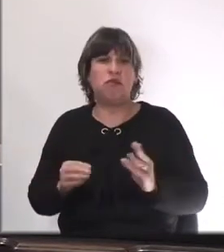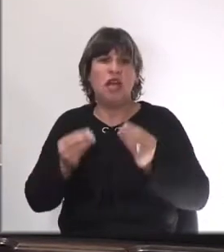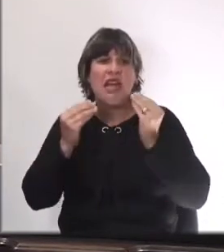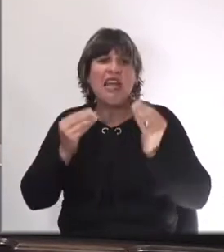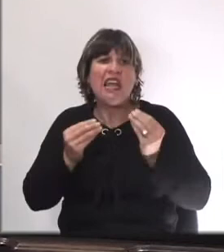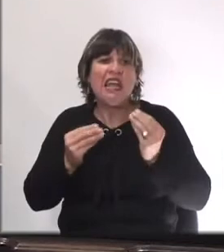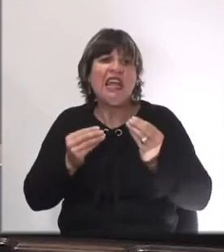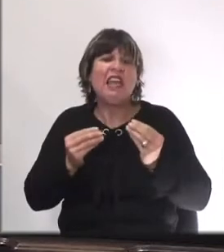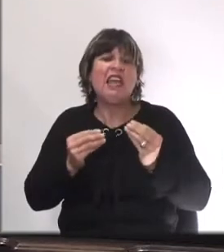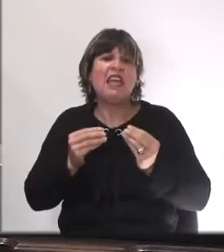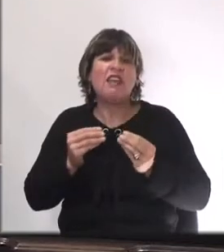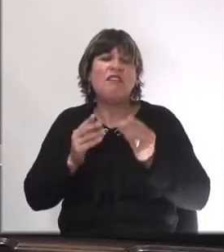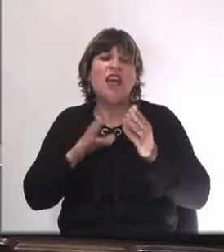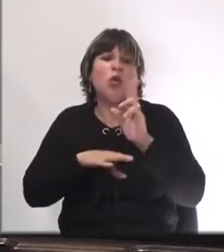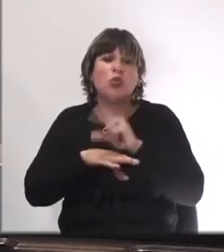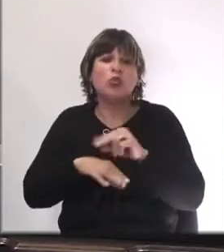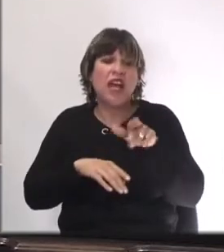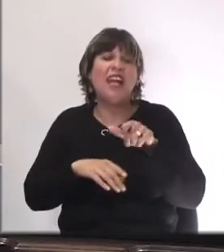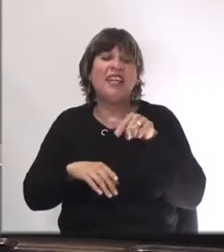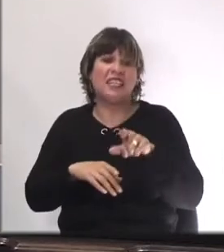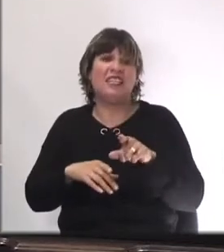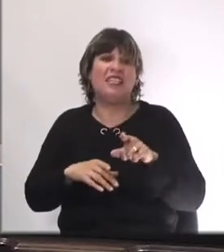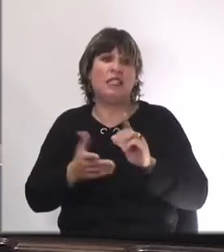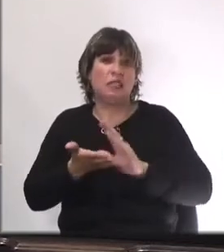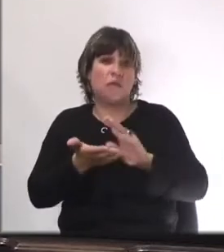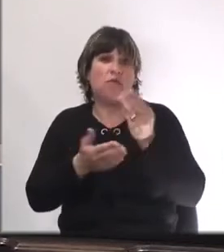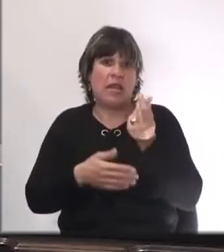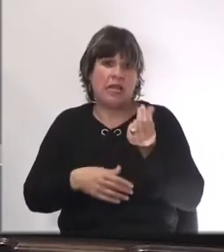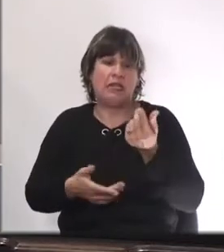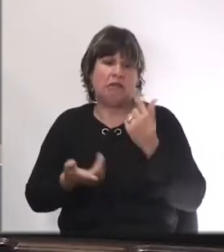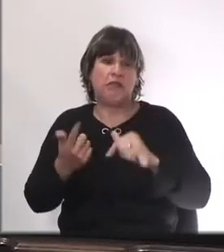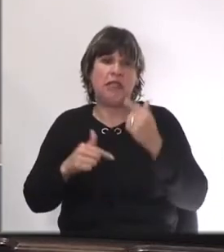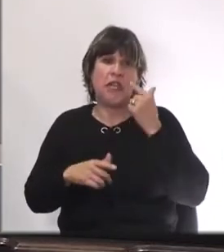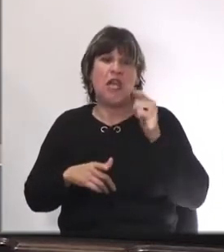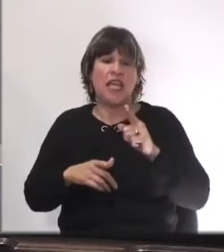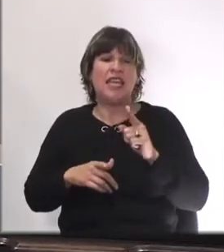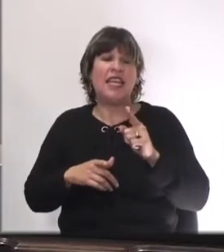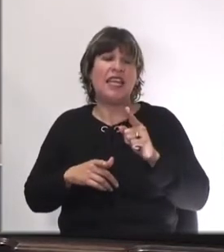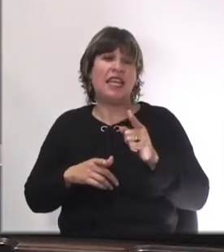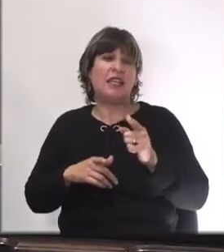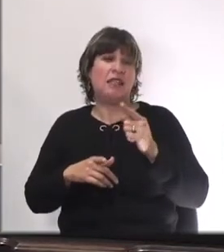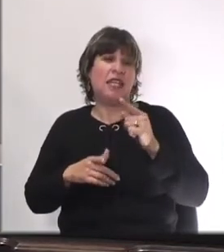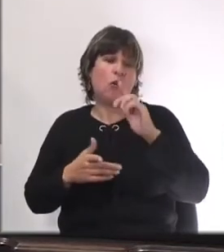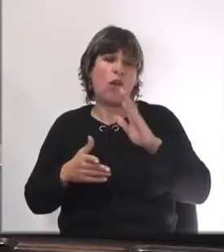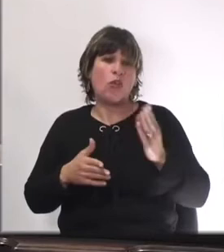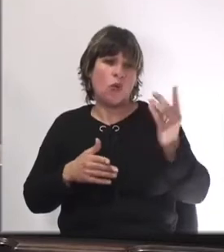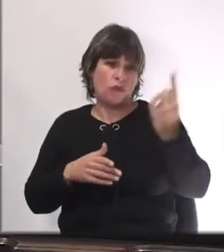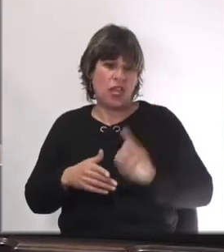se iban a ejecutar. Recién el último jueves de julio, cuando comparece el MIDES,